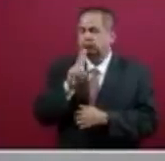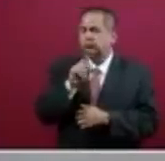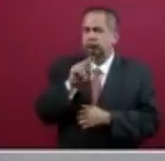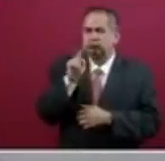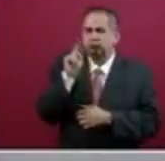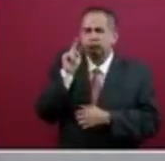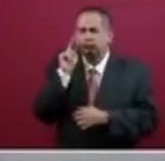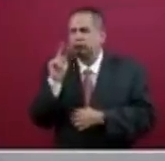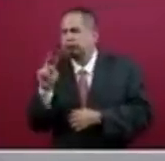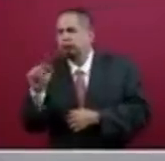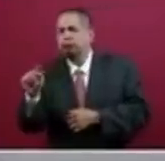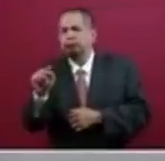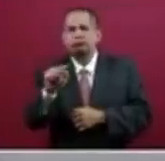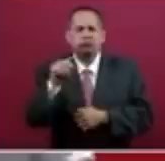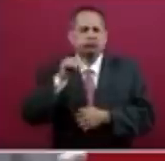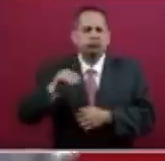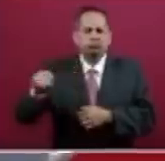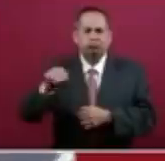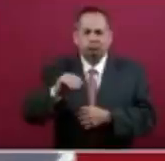algo